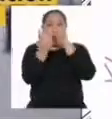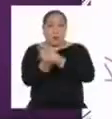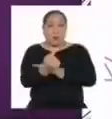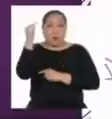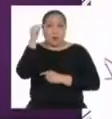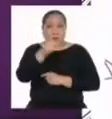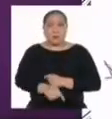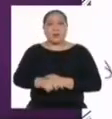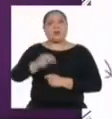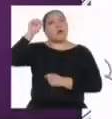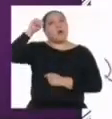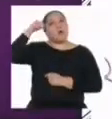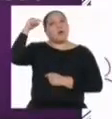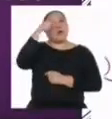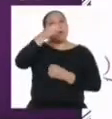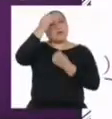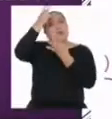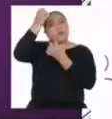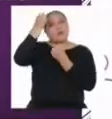cuenta esta información.